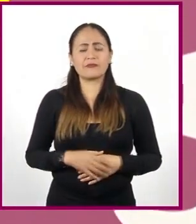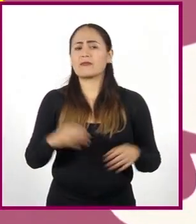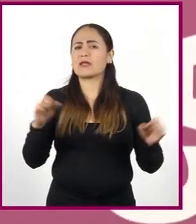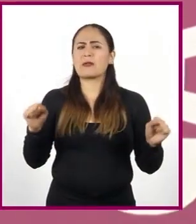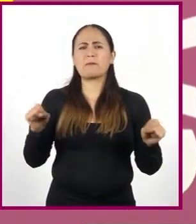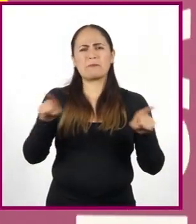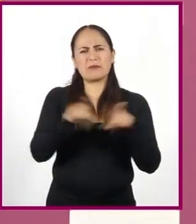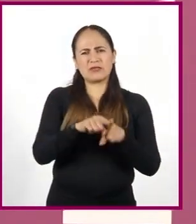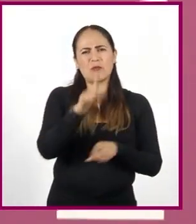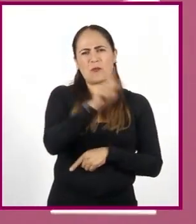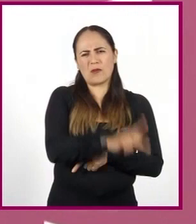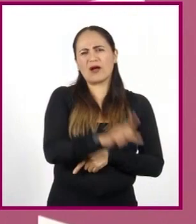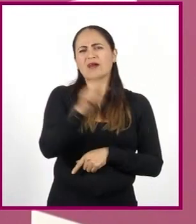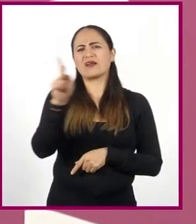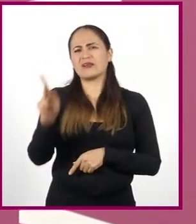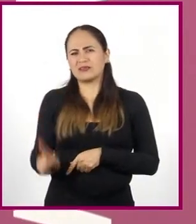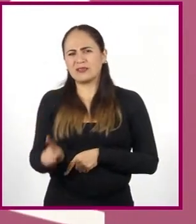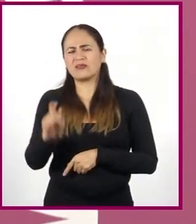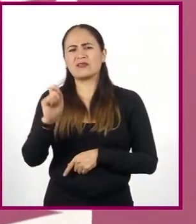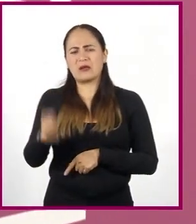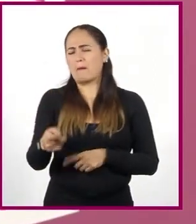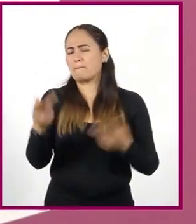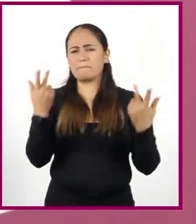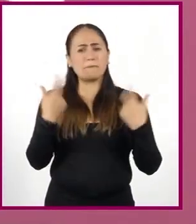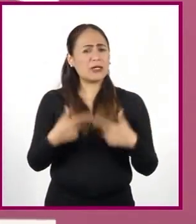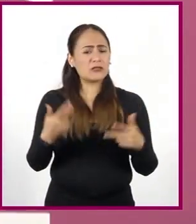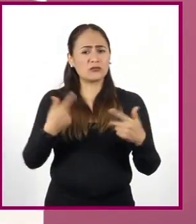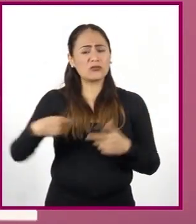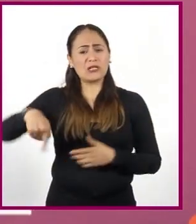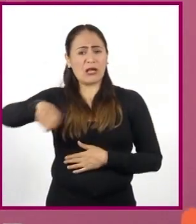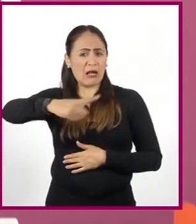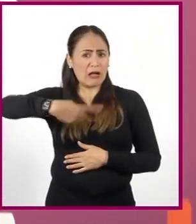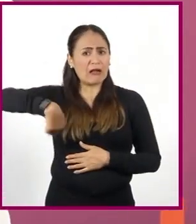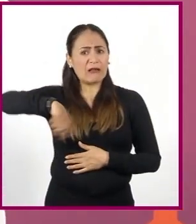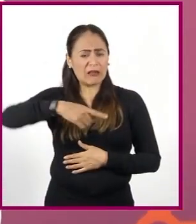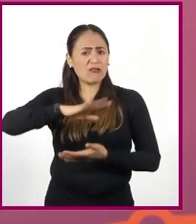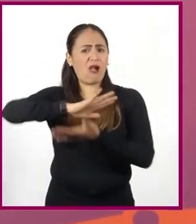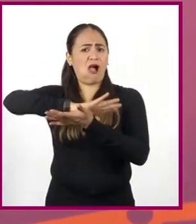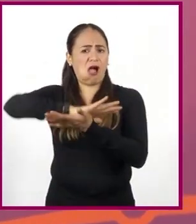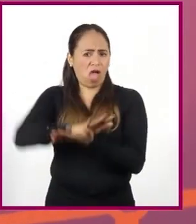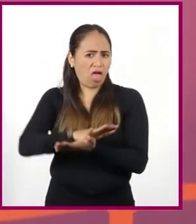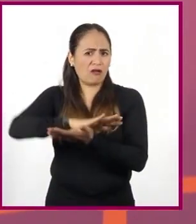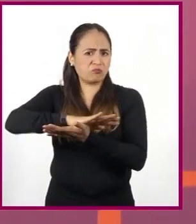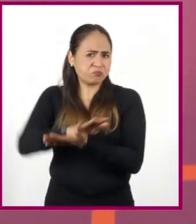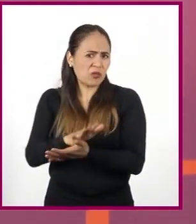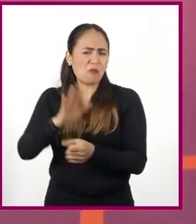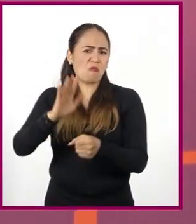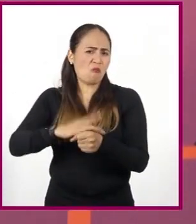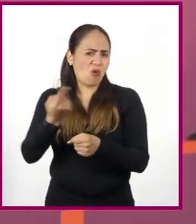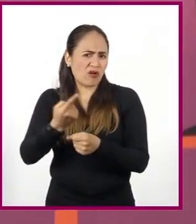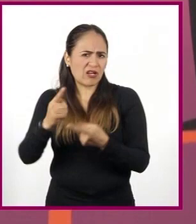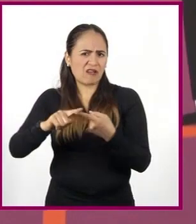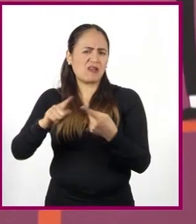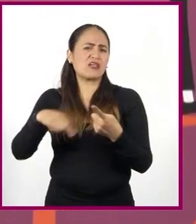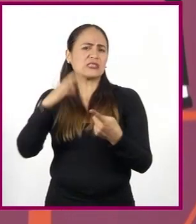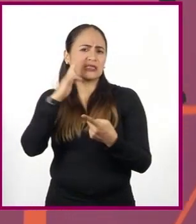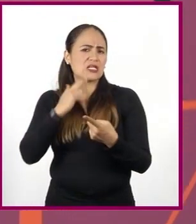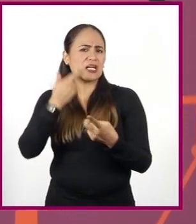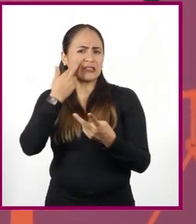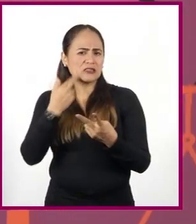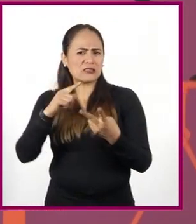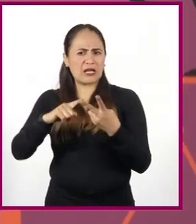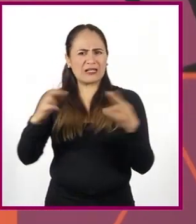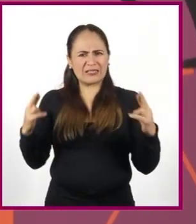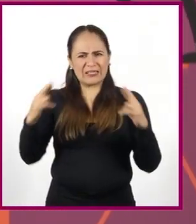similar a la planteada es la que experimentan aquellas personas que han sufrido algún tipo de discriminación por motivo de raza,